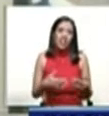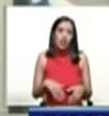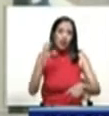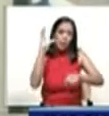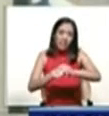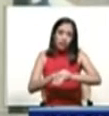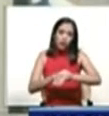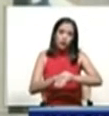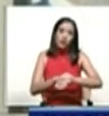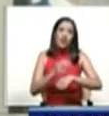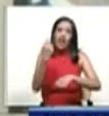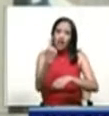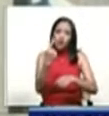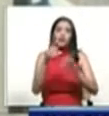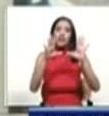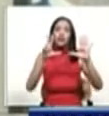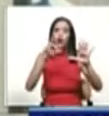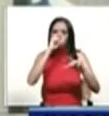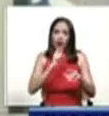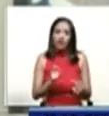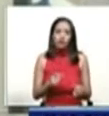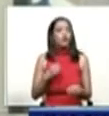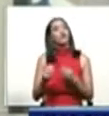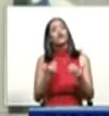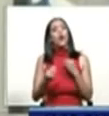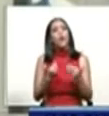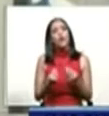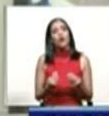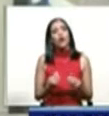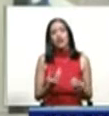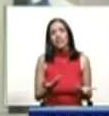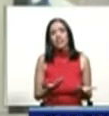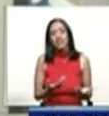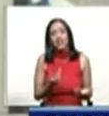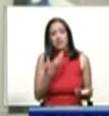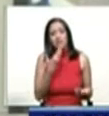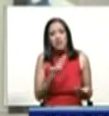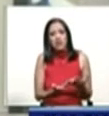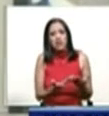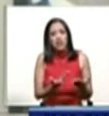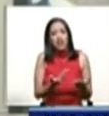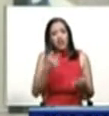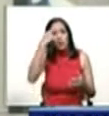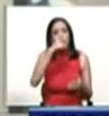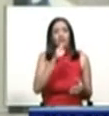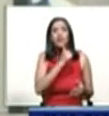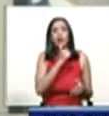años? ¿Cómo le piden, con qué cara, Patricia, le piden al pueblo que aguante ahora hasta el 10 de